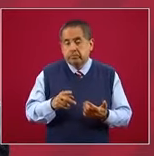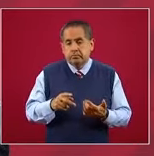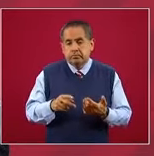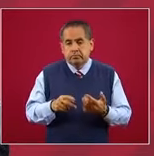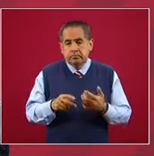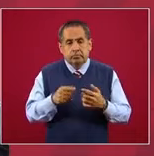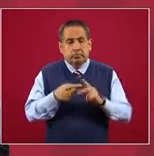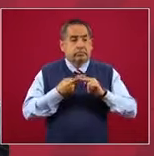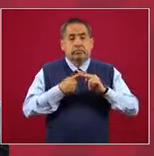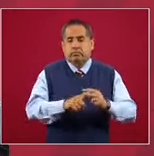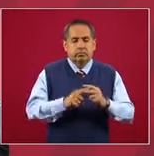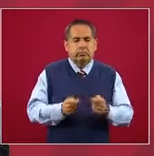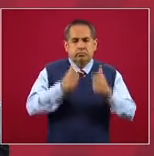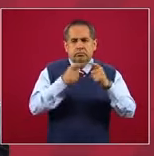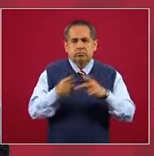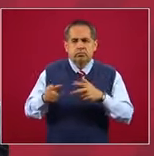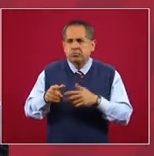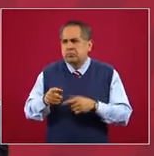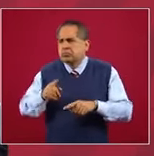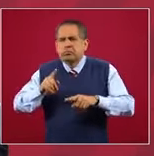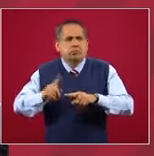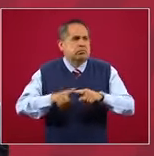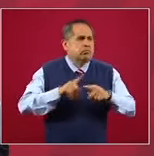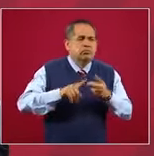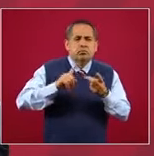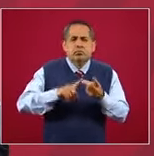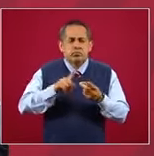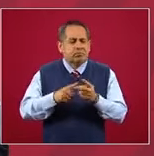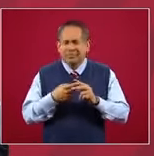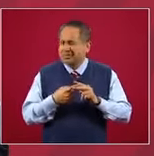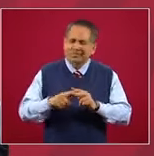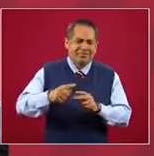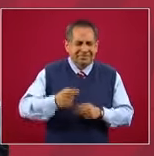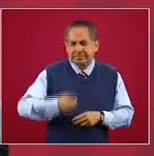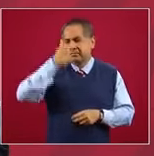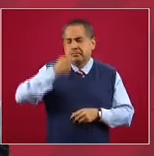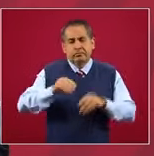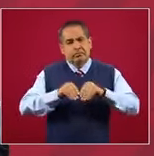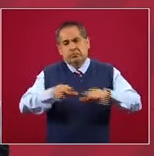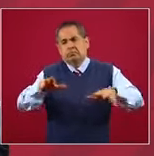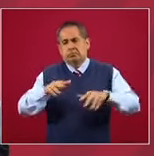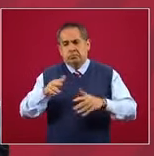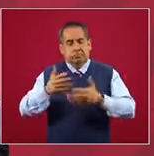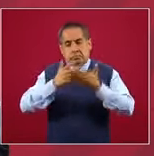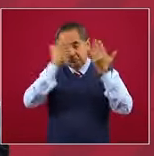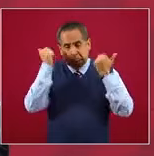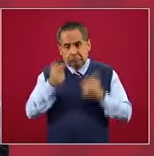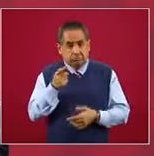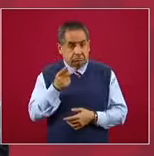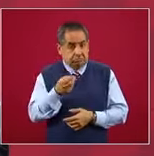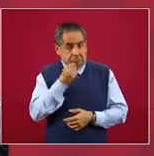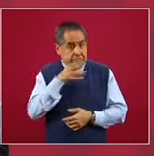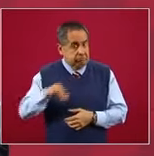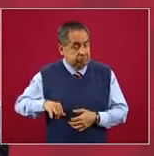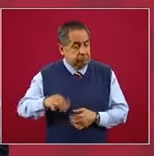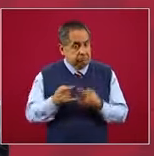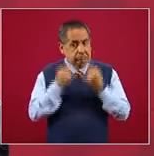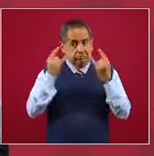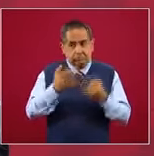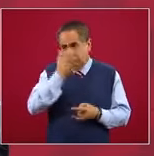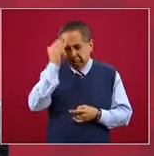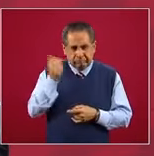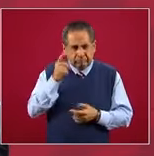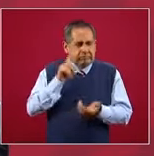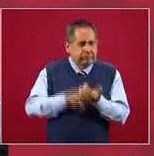países de inicio. Nunca se supo a ciencia cierta dónde había iniciado. Es interesante este elemento histórico. En